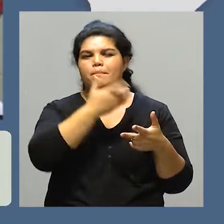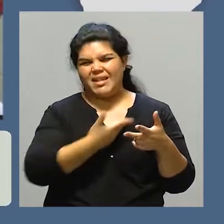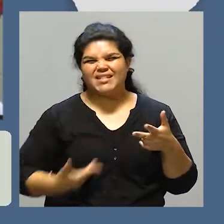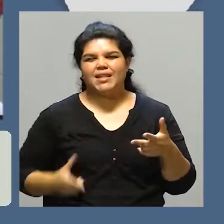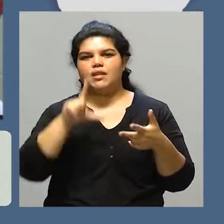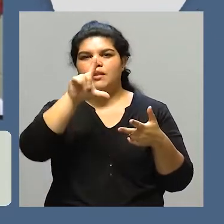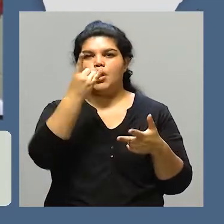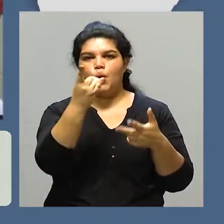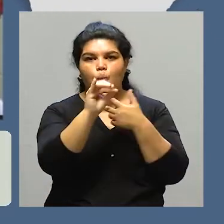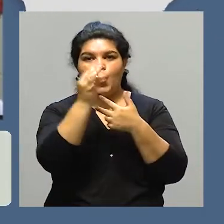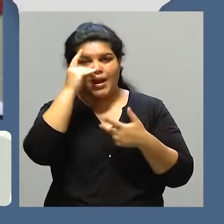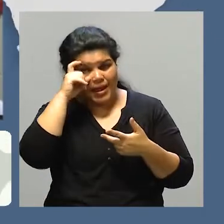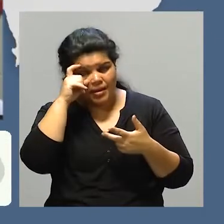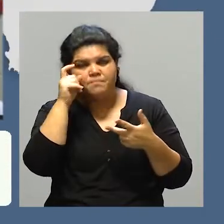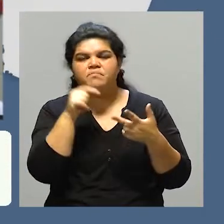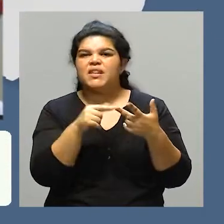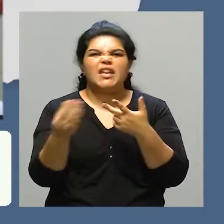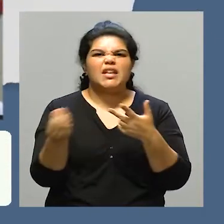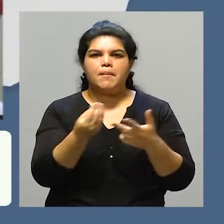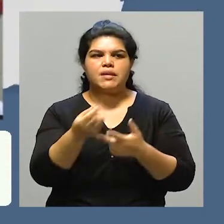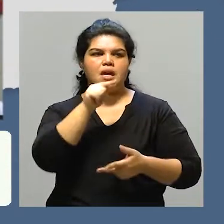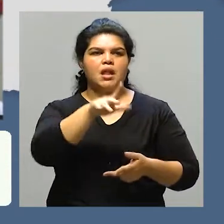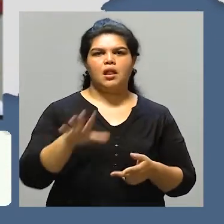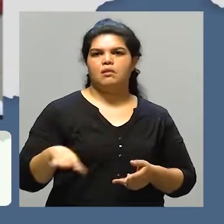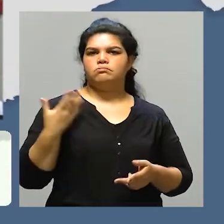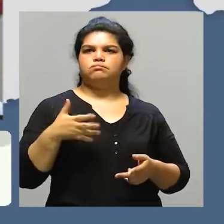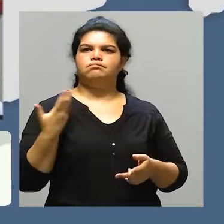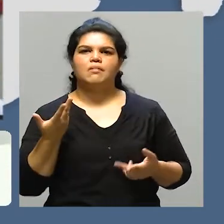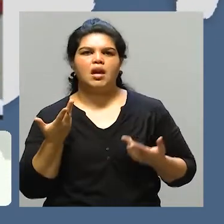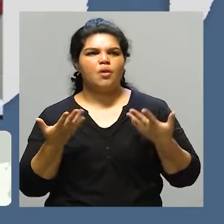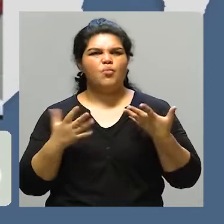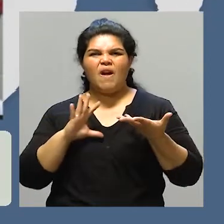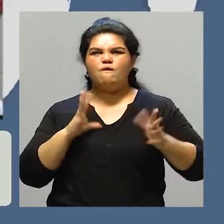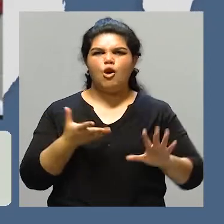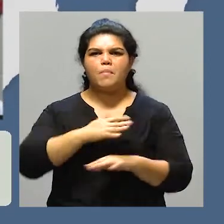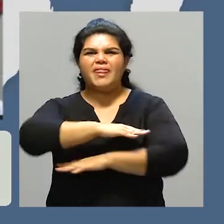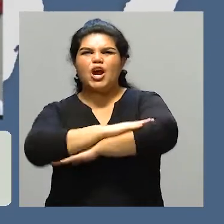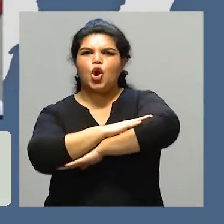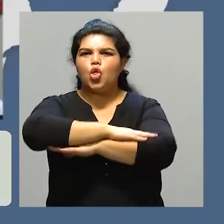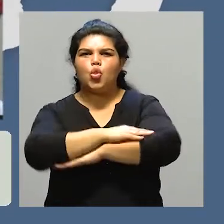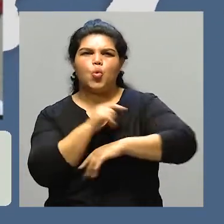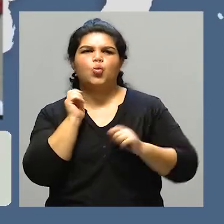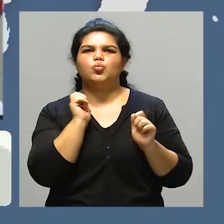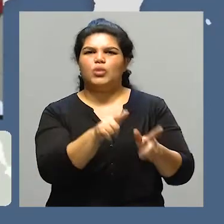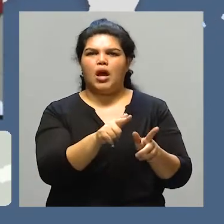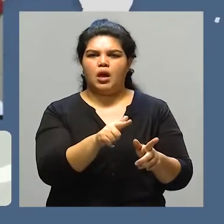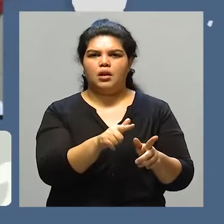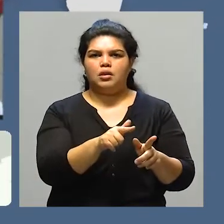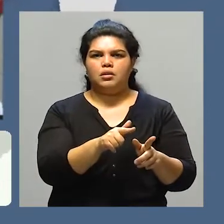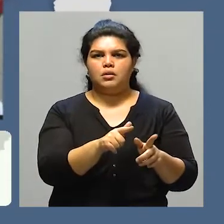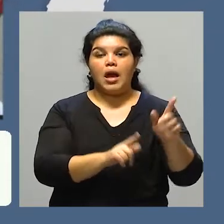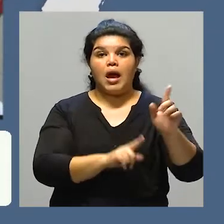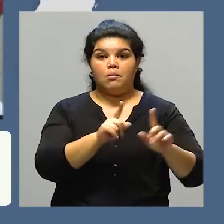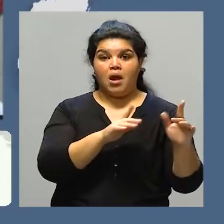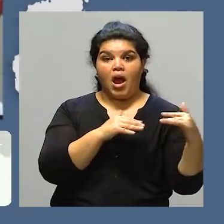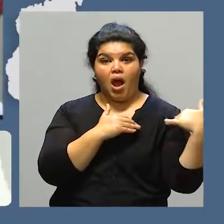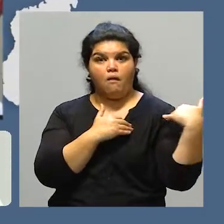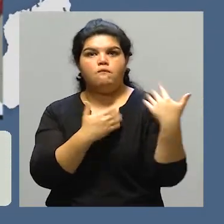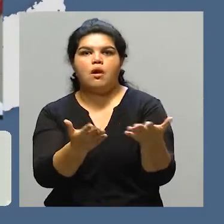alternativas, Petro-Gutiérrez, pero lo que hace el nombre de Hernández es meterle un poco